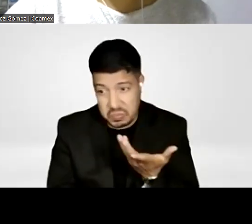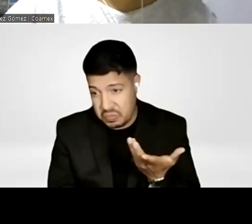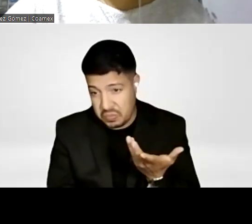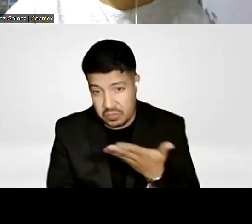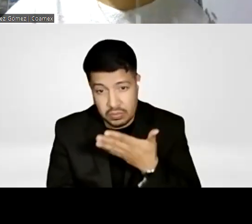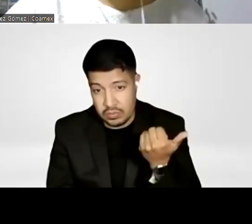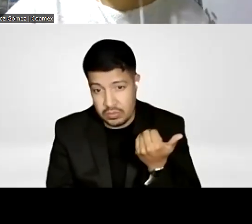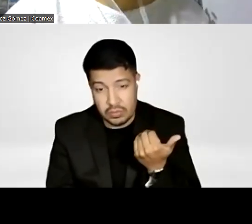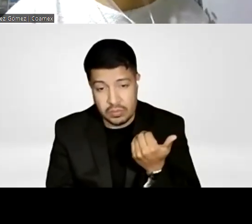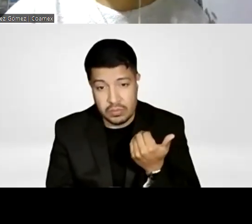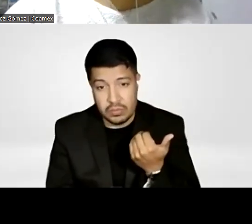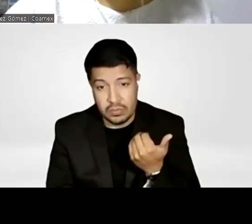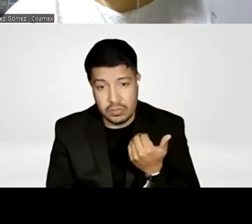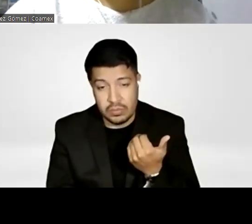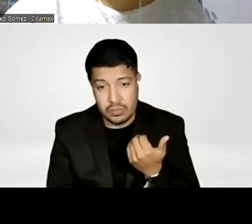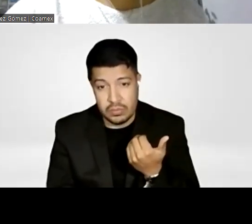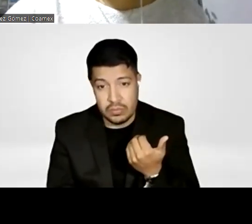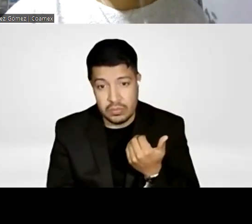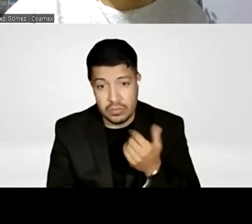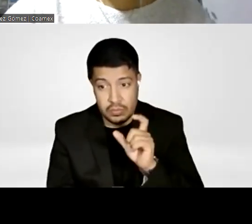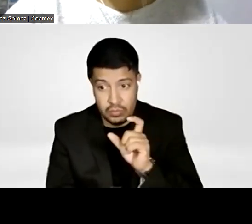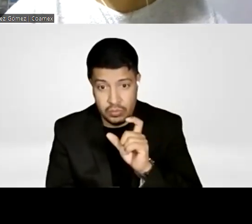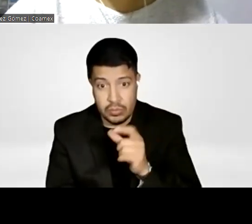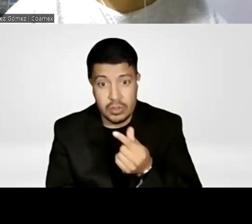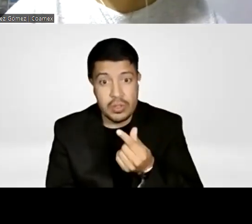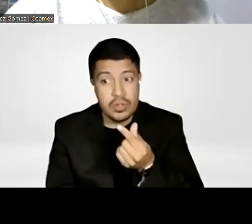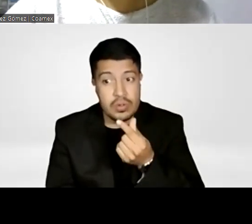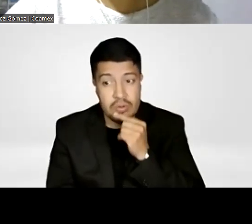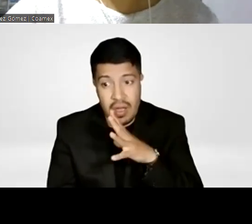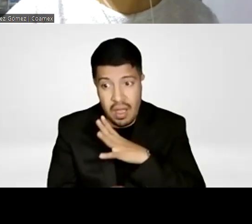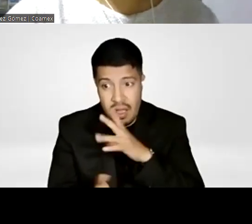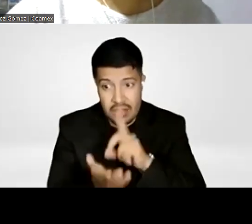qué diferencias se toman en cuenta al diagnosticar a niños que padecen discapacidad visual.